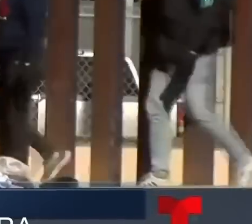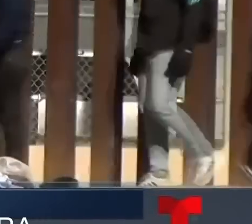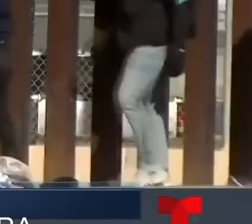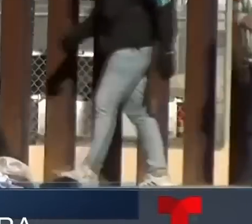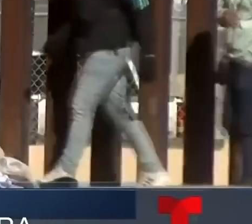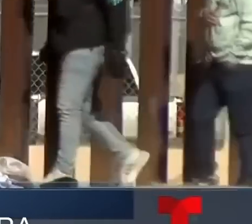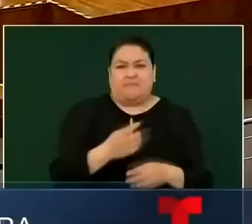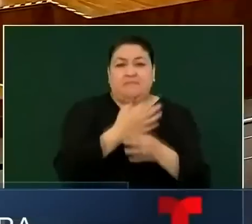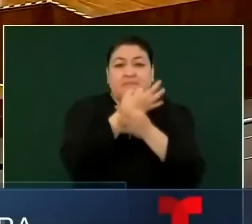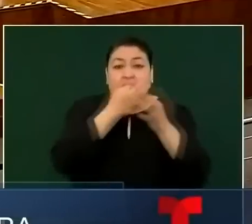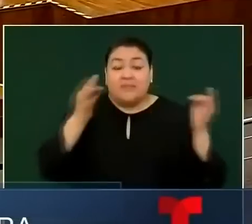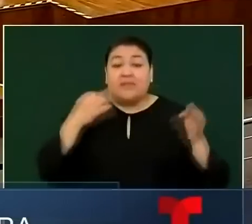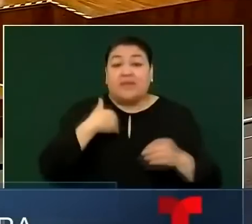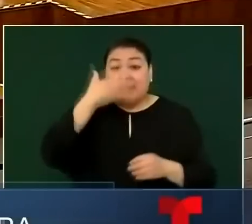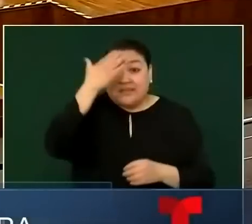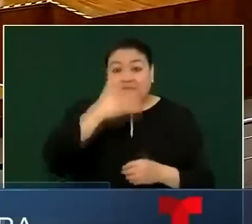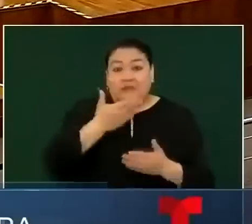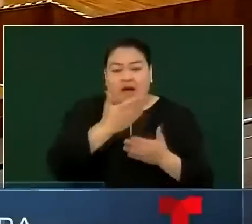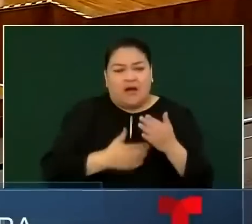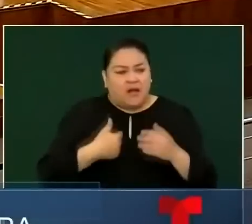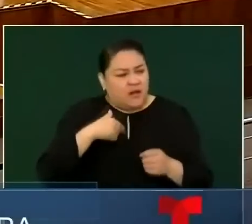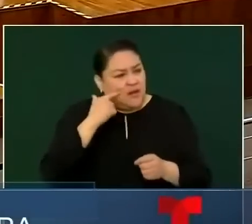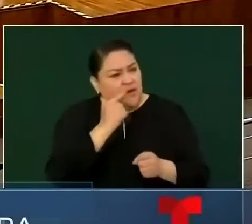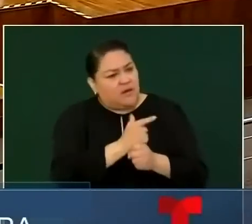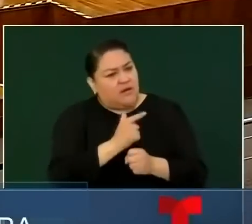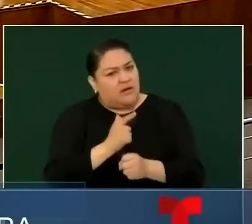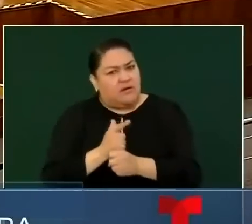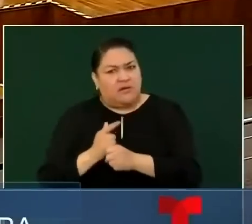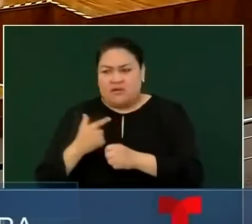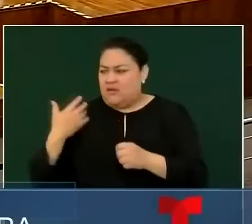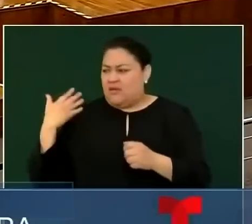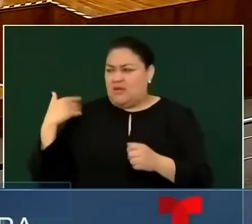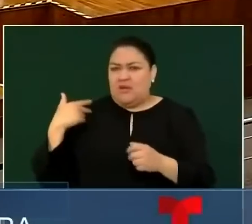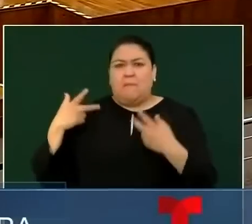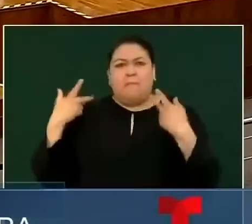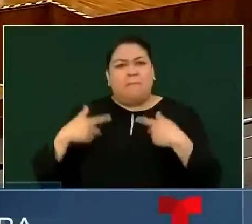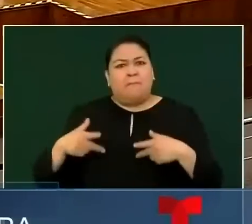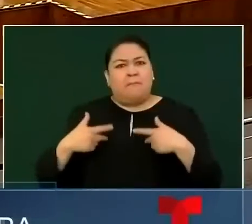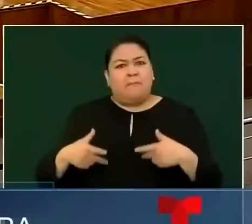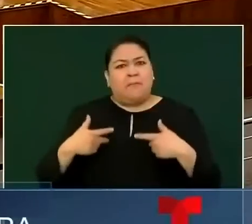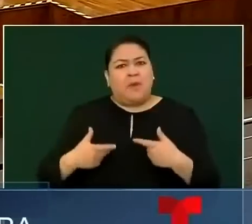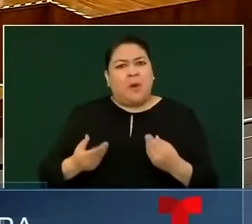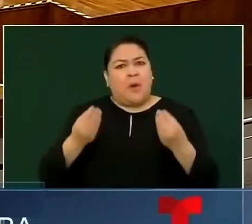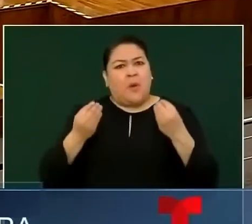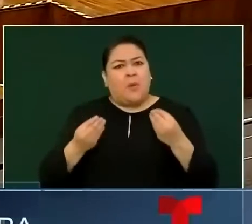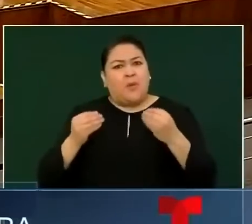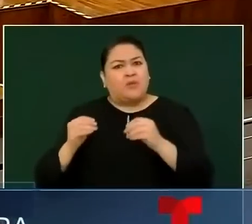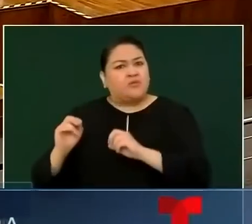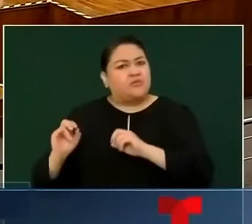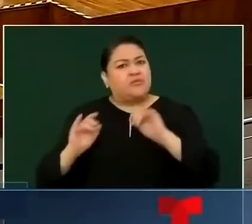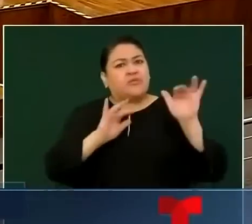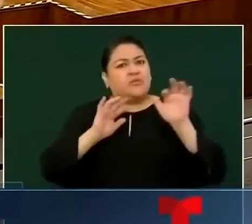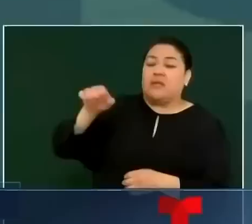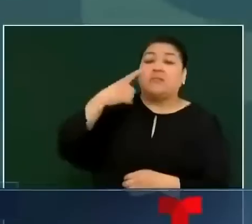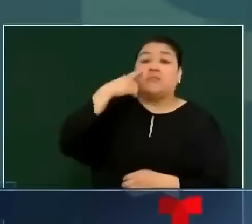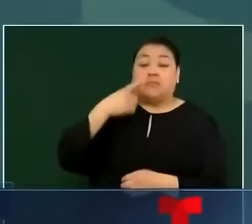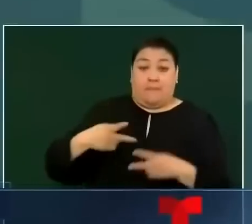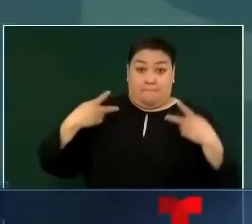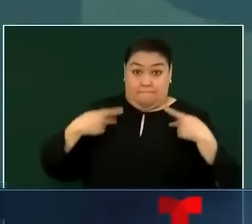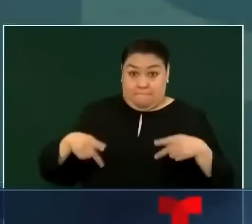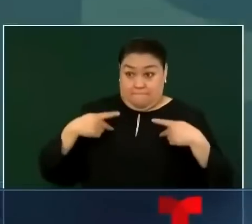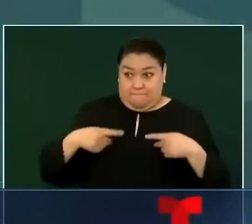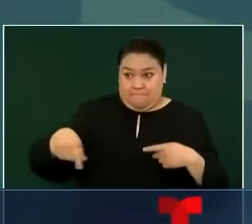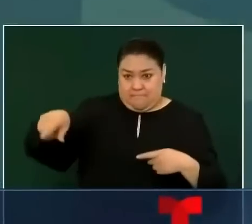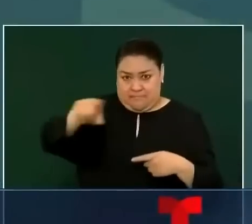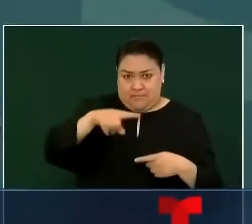incrementado. Estamos viendo un flujo en los últimos días muy importante sobre la base de un engaño. Le dicen a las personas